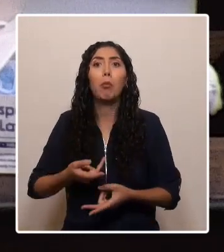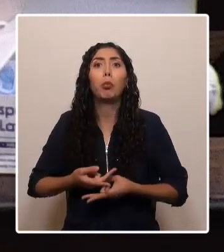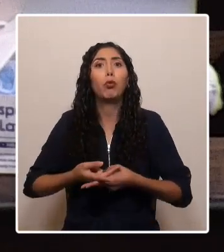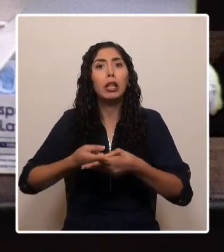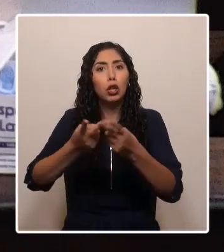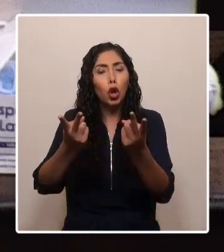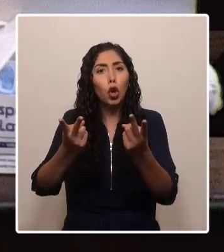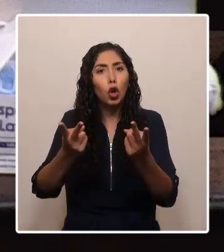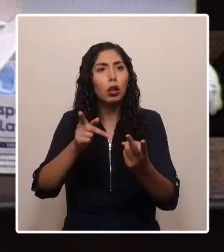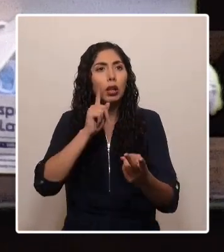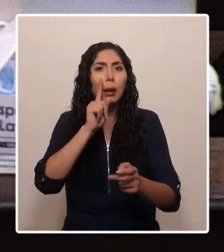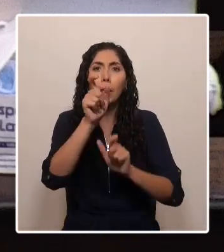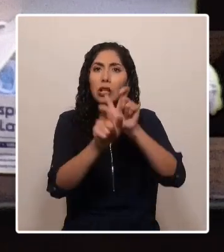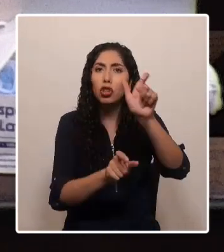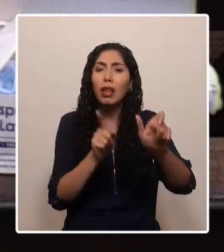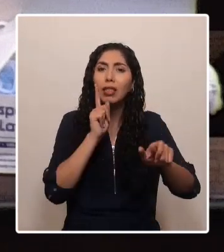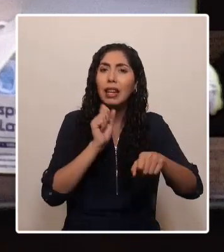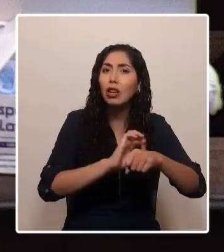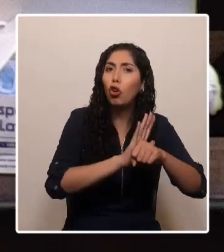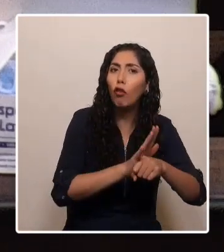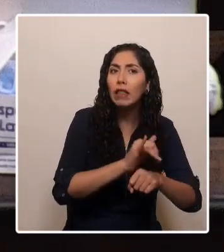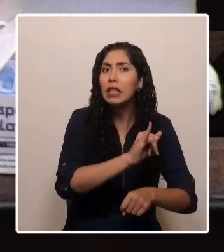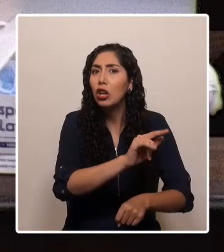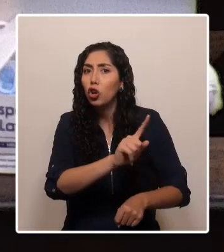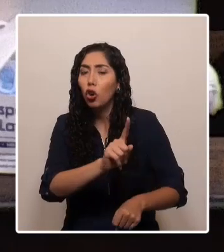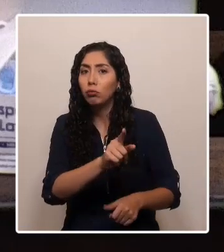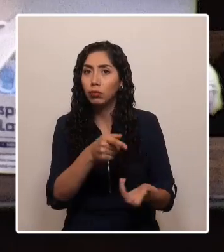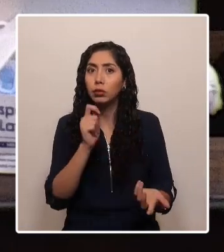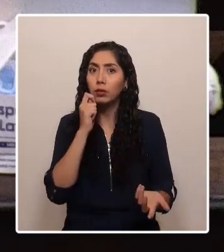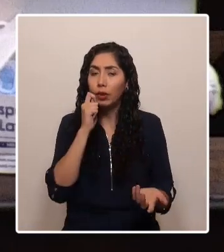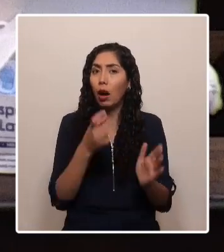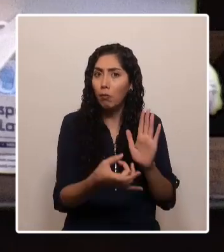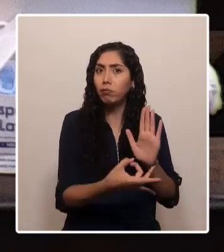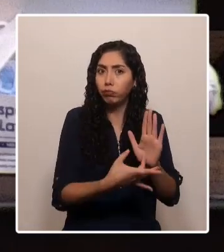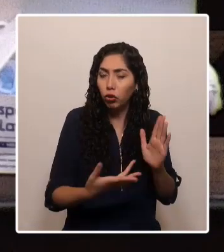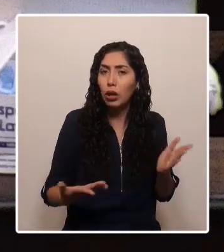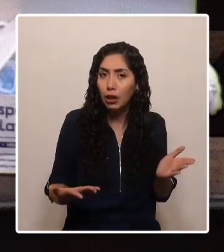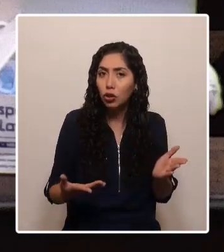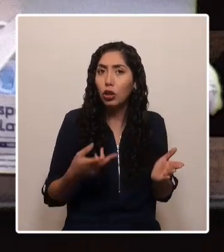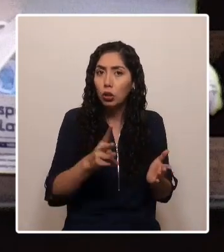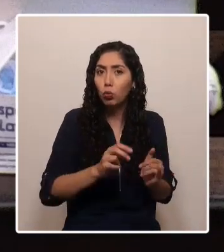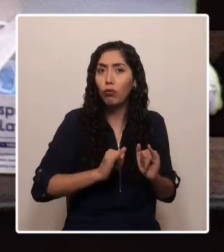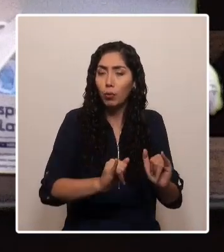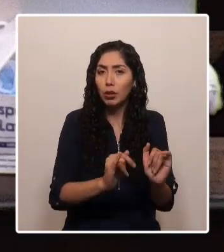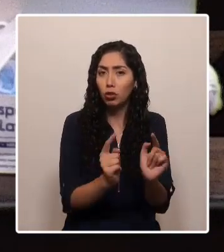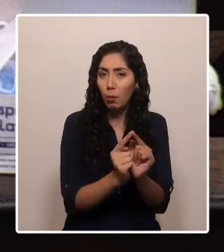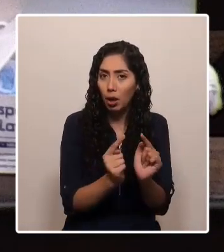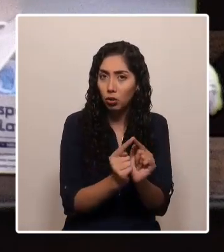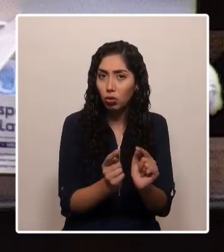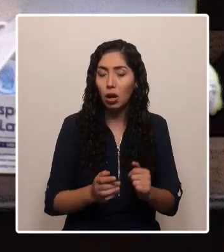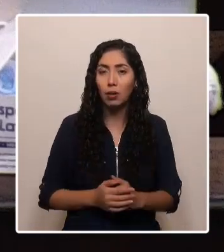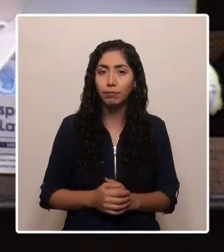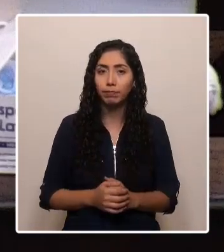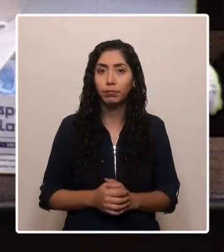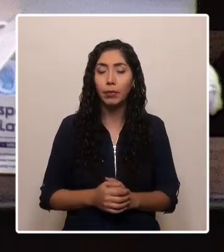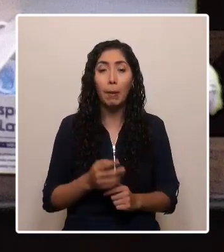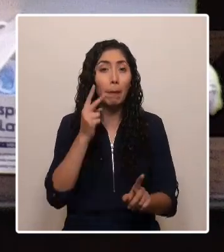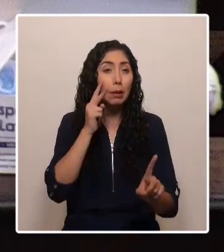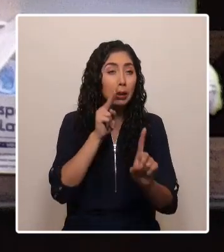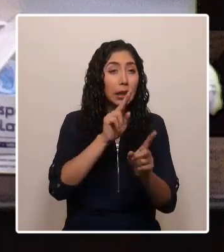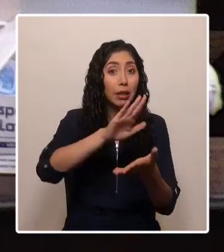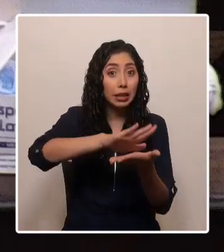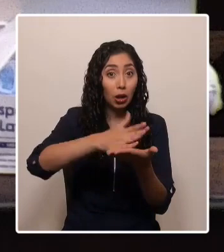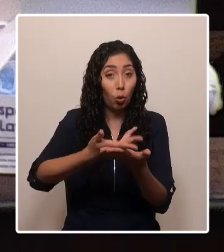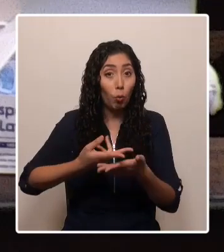tenían o tuvieron COVID, lo que fue otra muestra de vulneración de datos sensibles. Contrariamente, desde una perspectiva de salud pública, podemos concluir